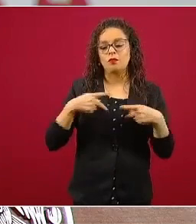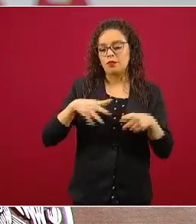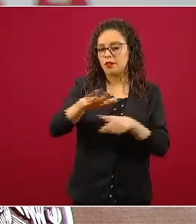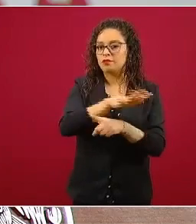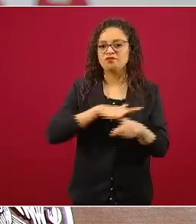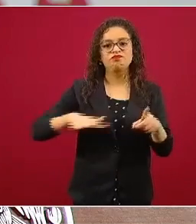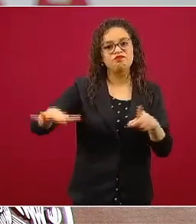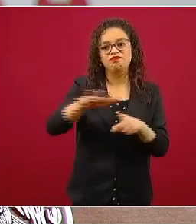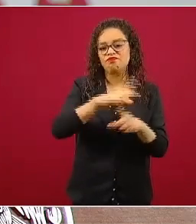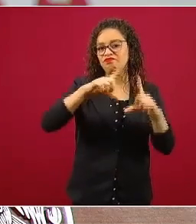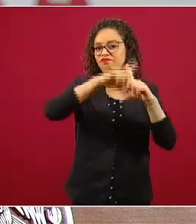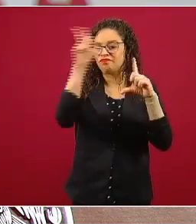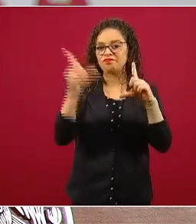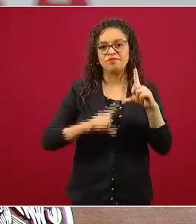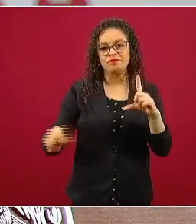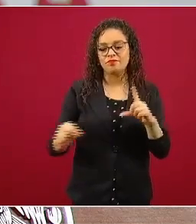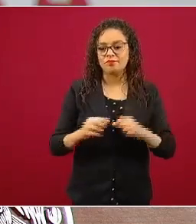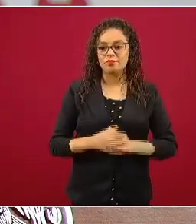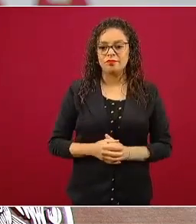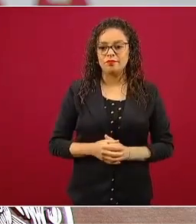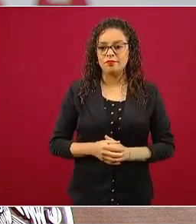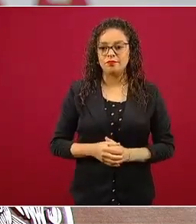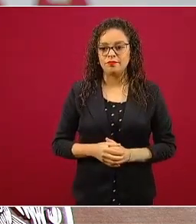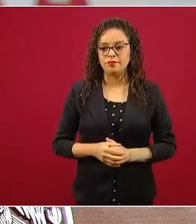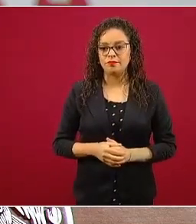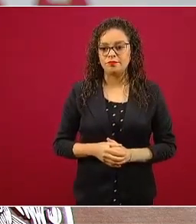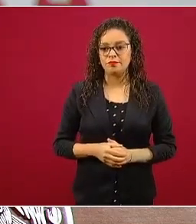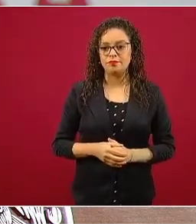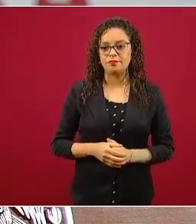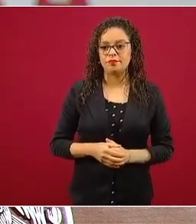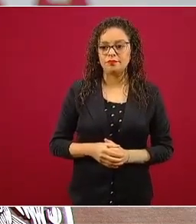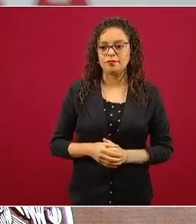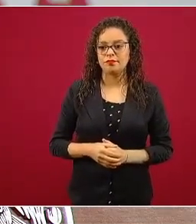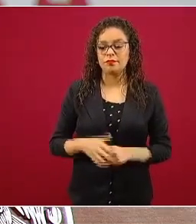porque no ha habido medidas coercitivas.